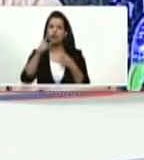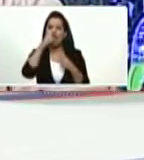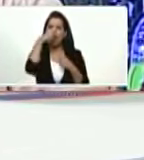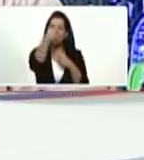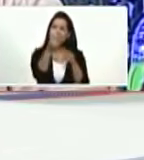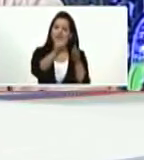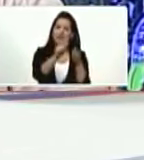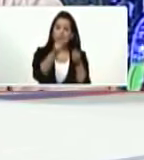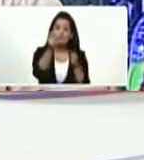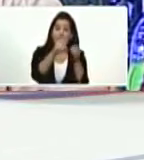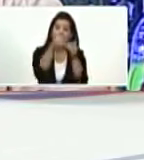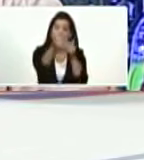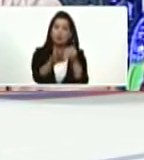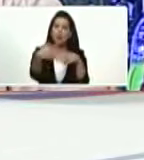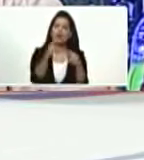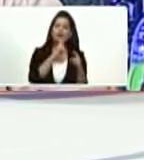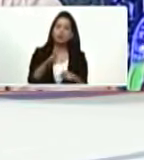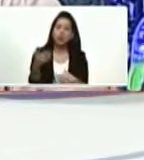mes?